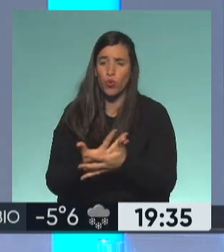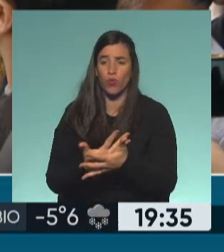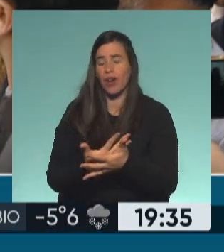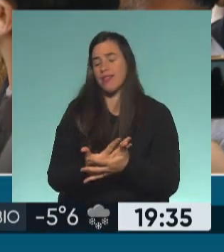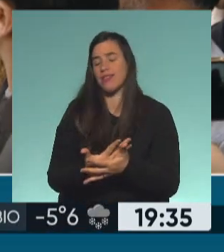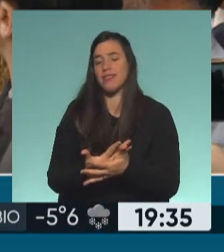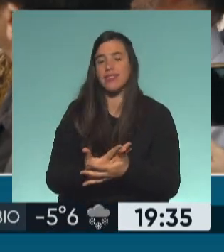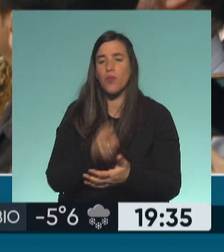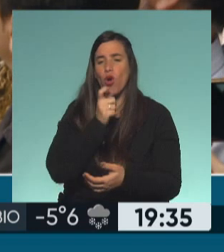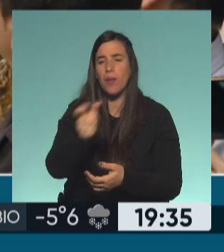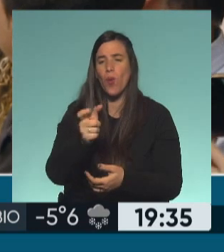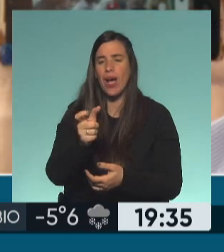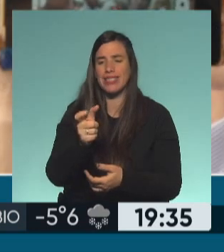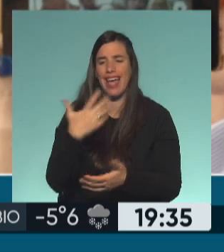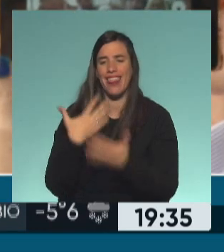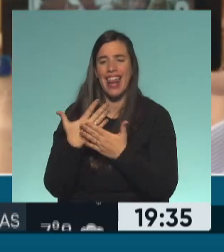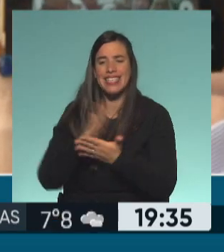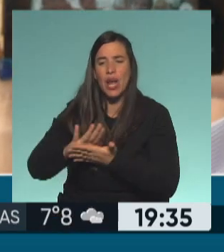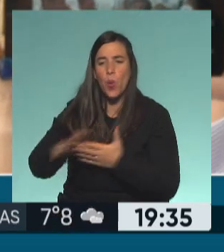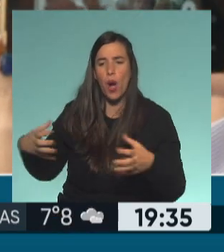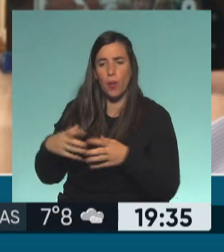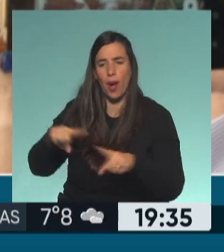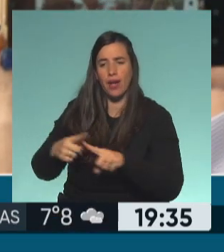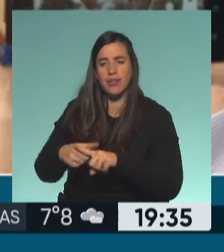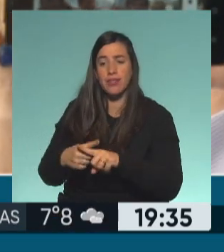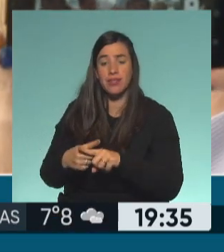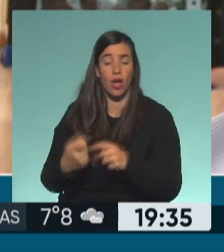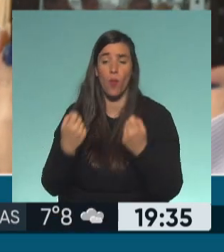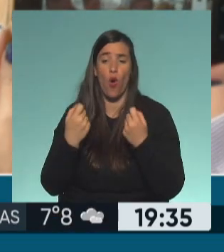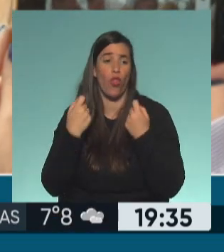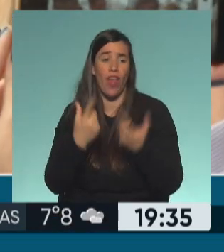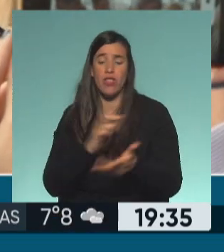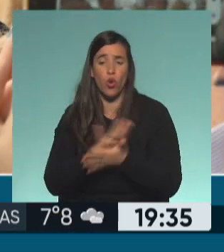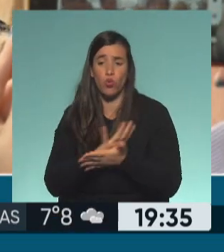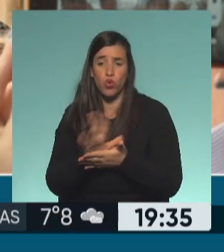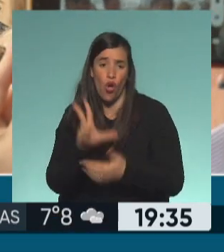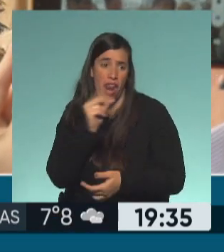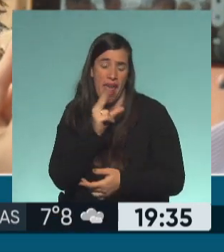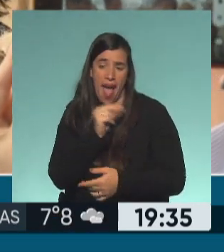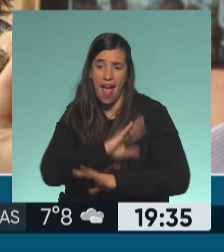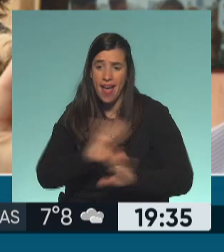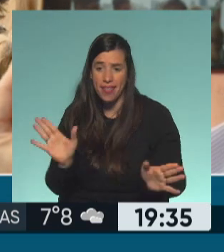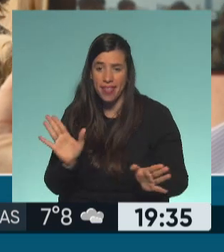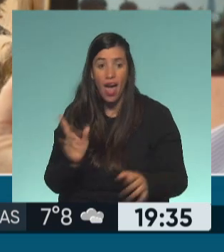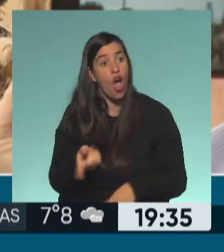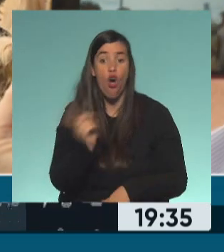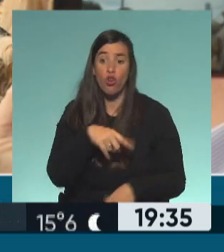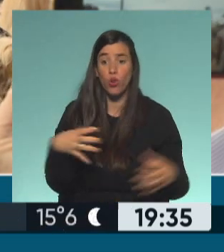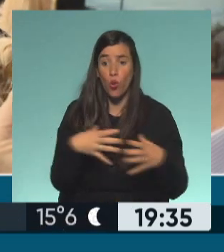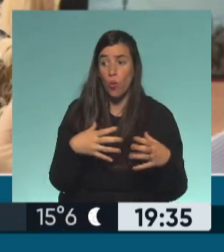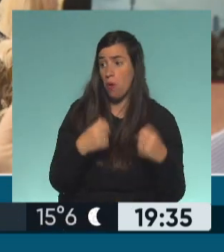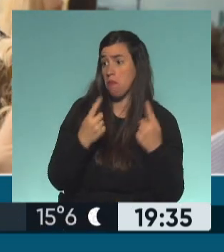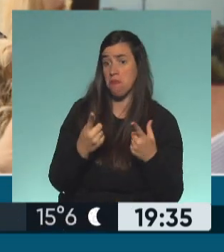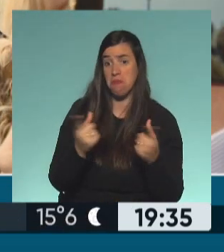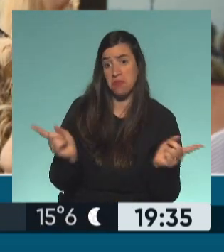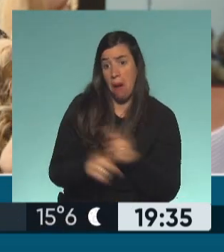derechas es que no ofrecen una solución al sufrimiento, pero como nadie tampoco la está ofreciendo, la respuesta es, bueno,